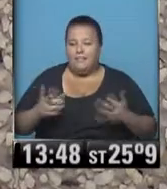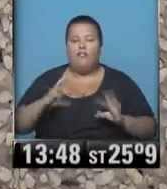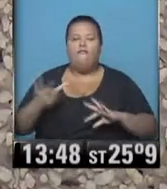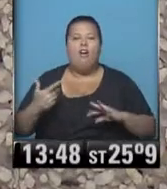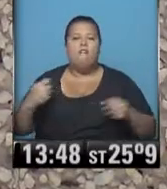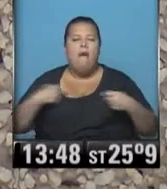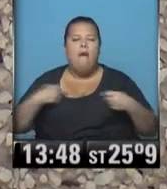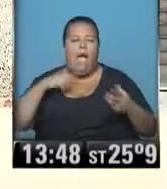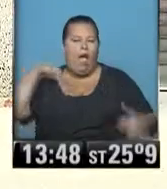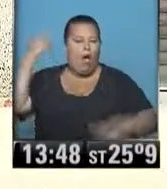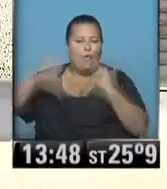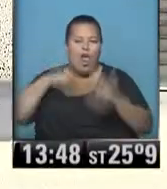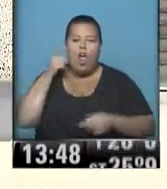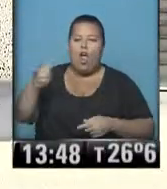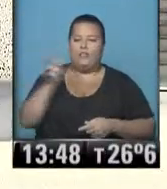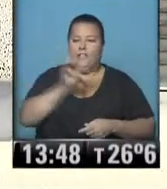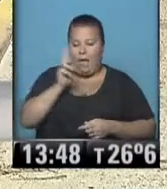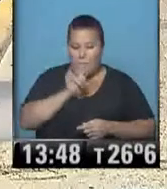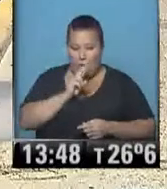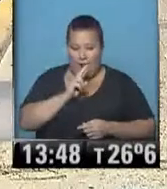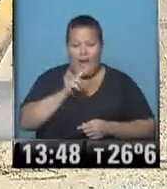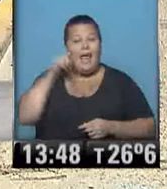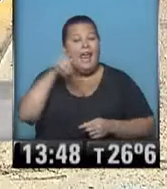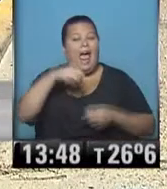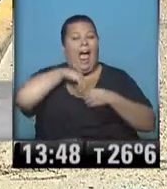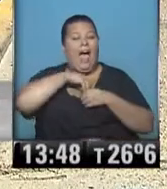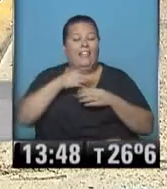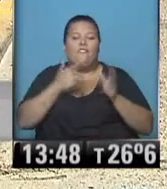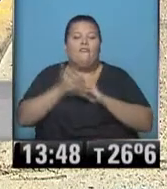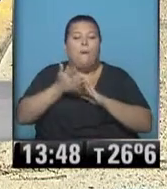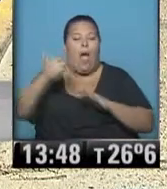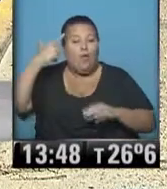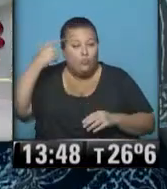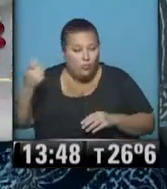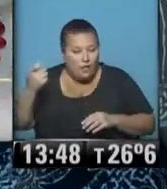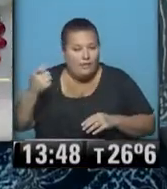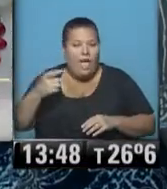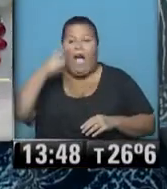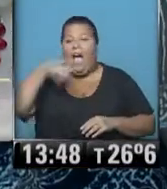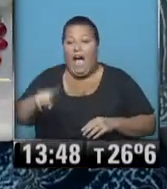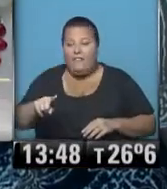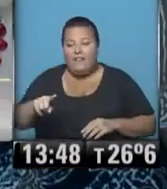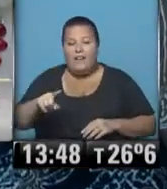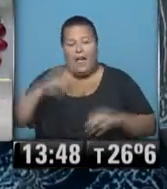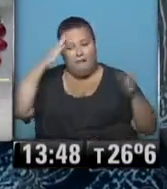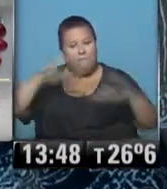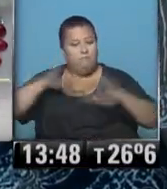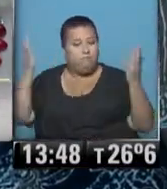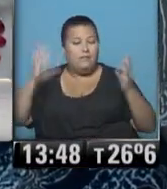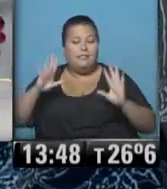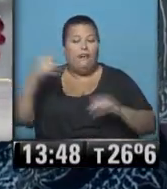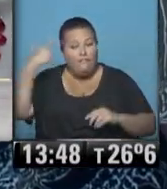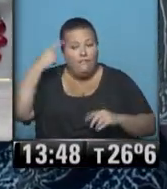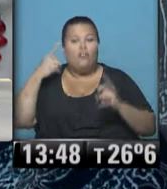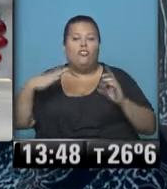fogoneada por la violencia contra las mujeres. Y él, en su intento de suicidio, termina con ese ataque de furia que